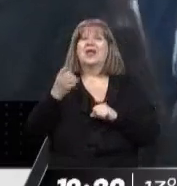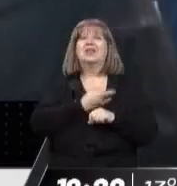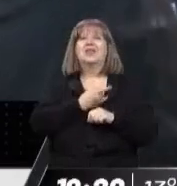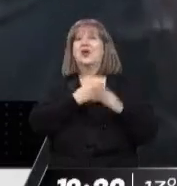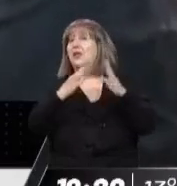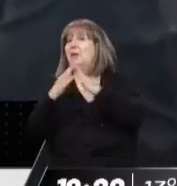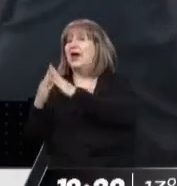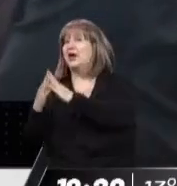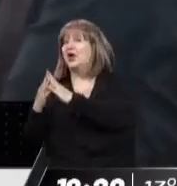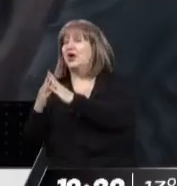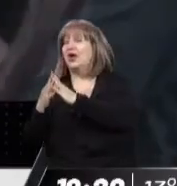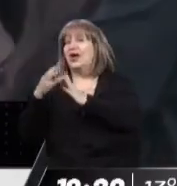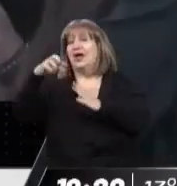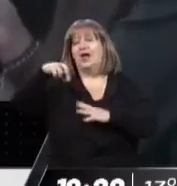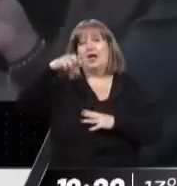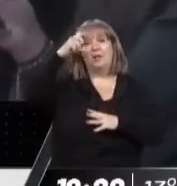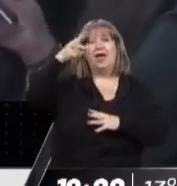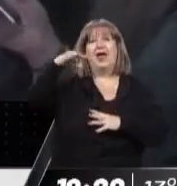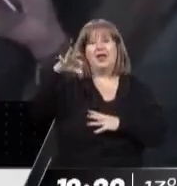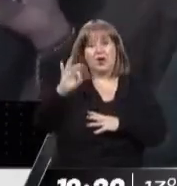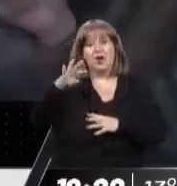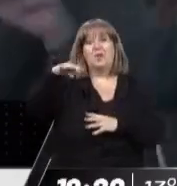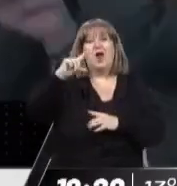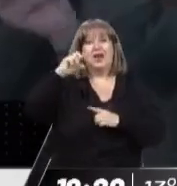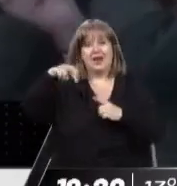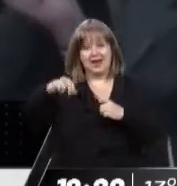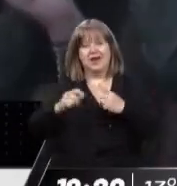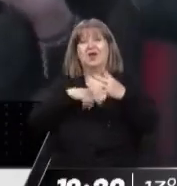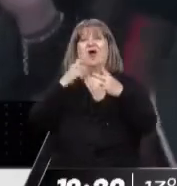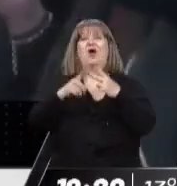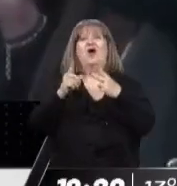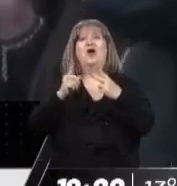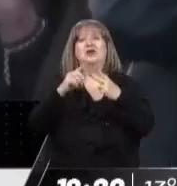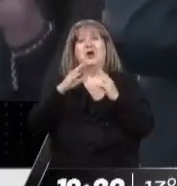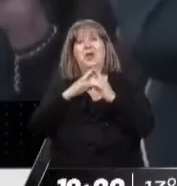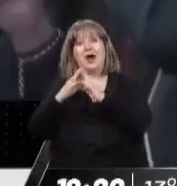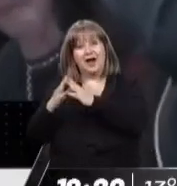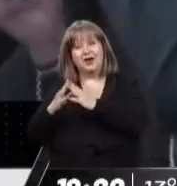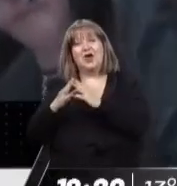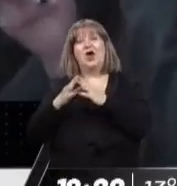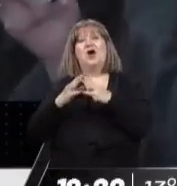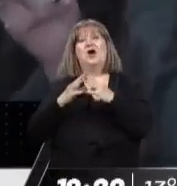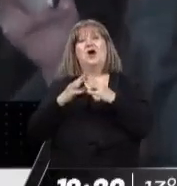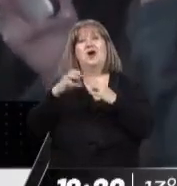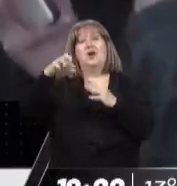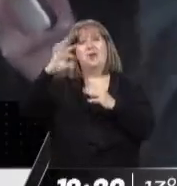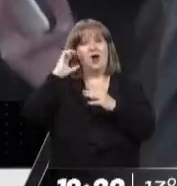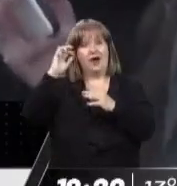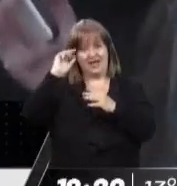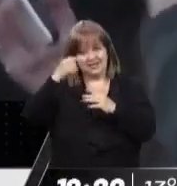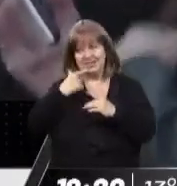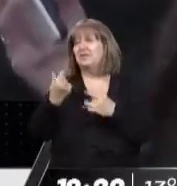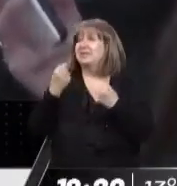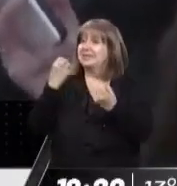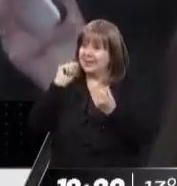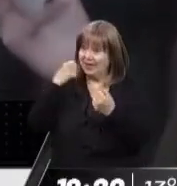Barrio. Del Pedro Molina y de Fuerza y Progreso. ¿Y han estado toda la tarde acá? Sí. ¿Y fueron a comer a un lado, me dijeron? Sí.